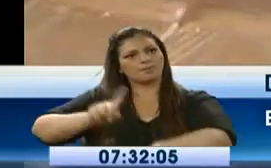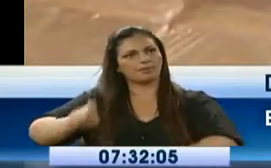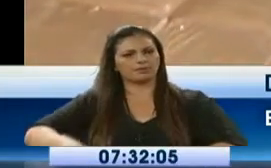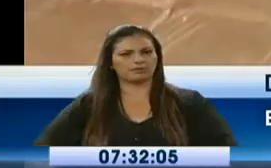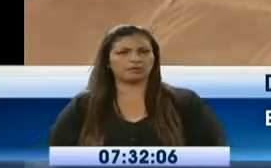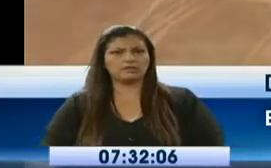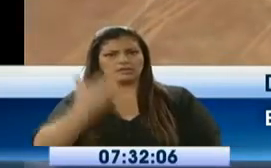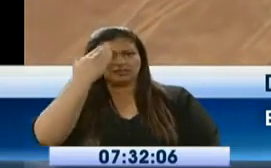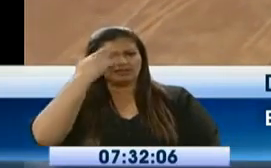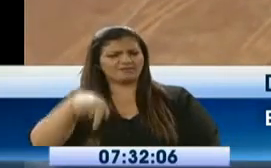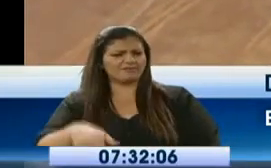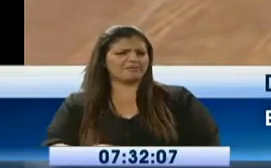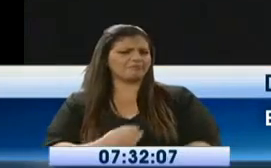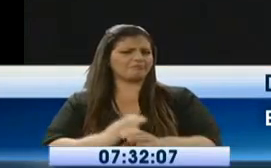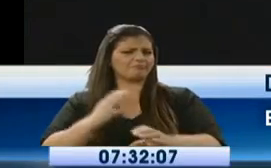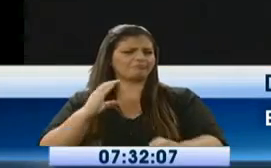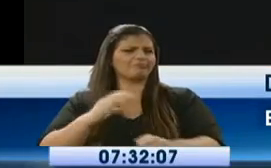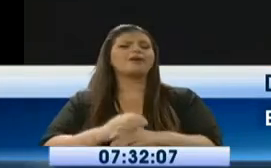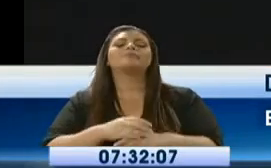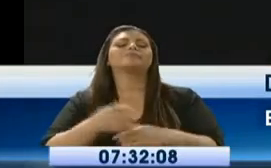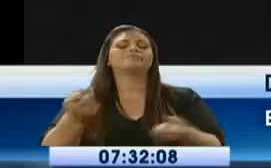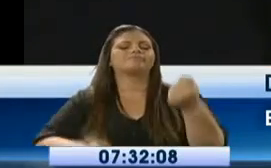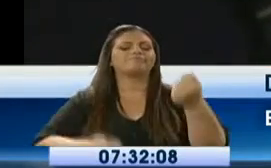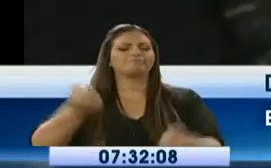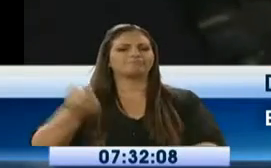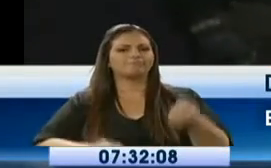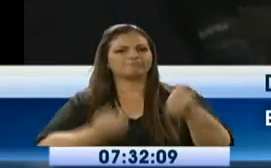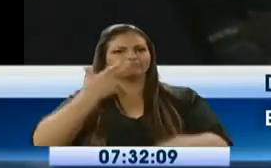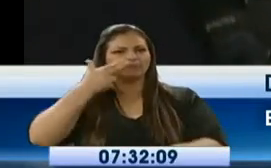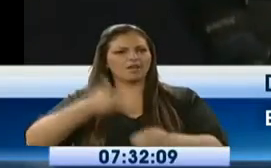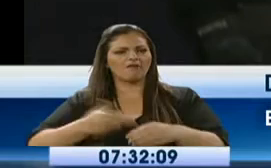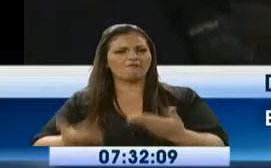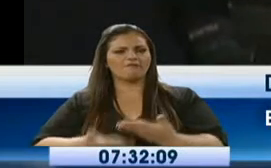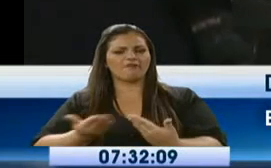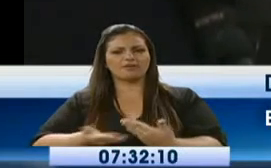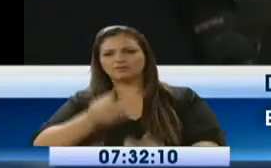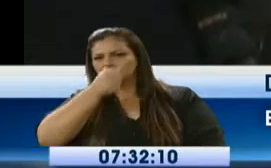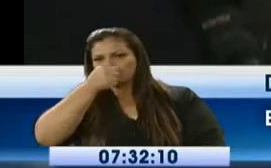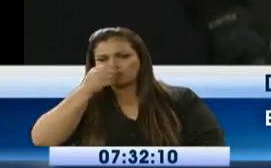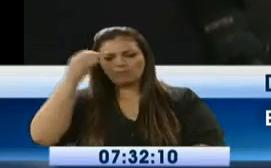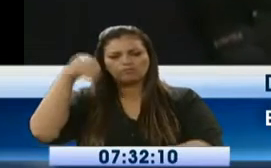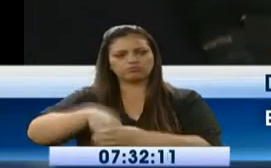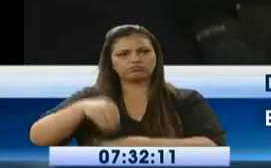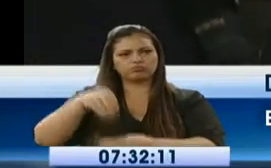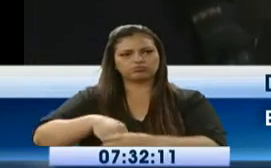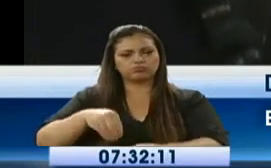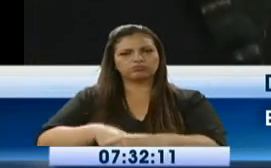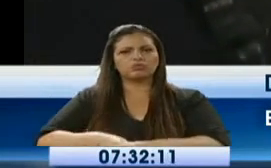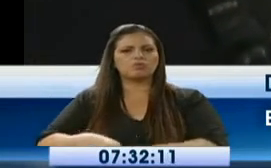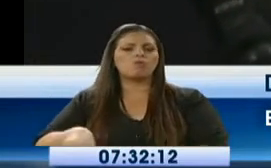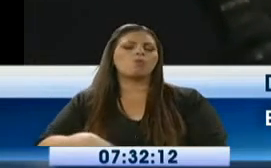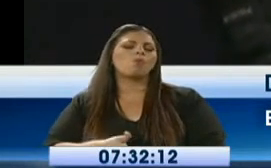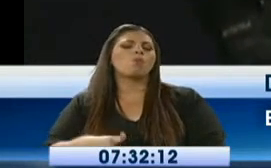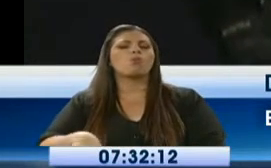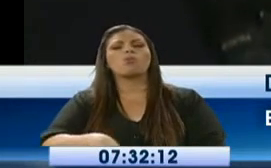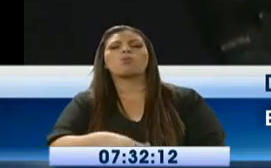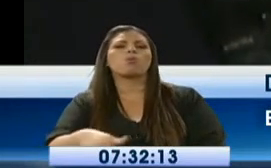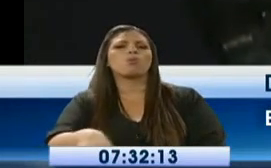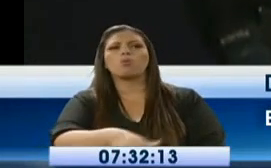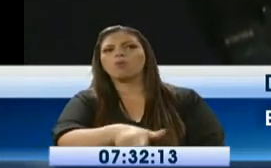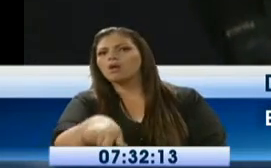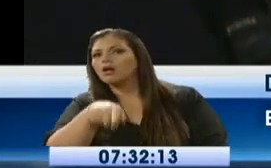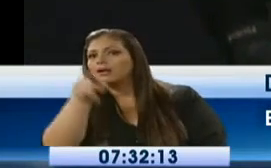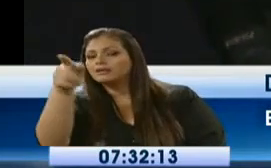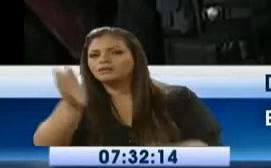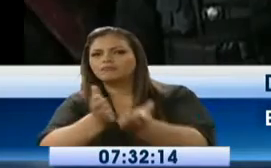de Ecuador, hacia cercanías del puerto marítimo, de aeropuertos, ya que son sitios que son estratégicos para